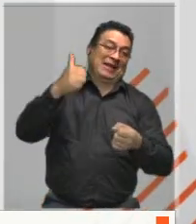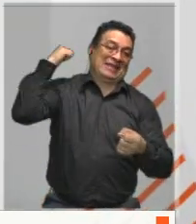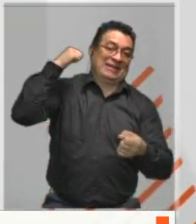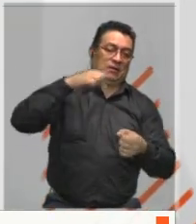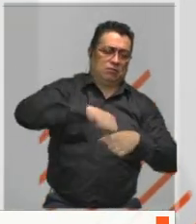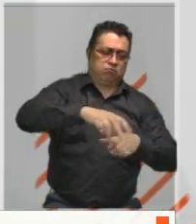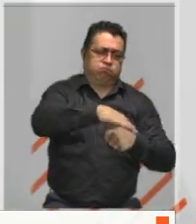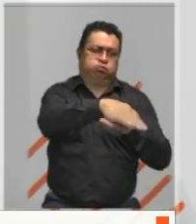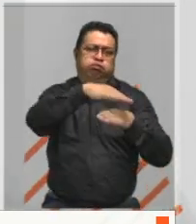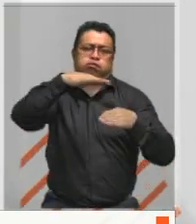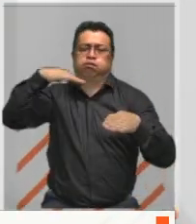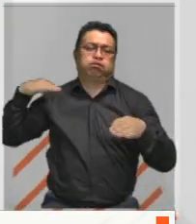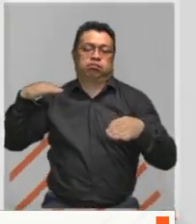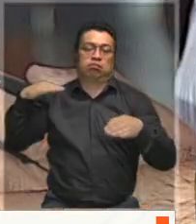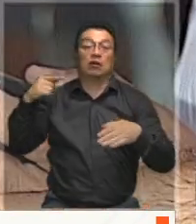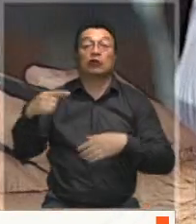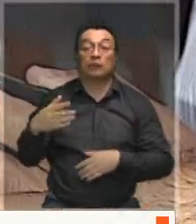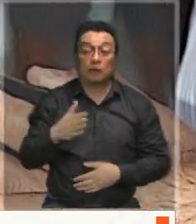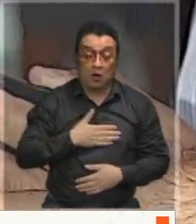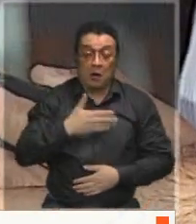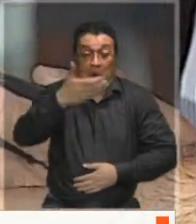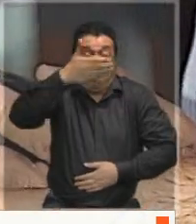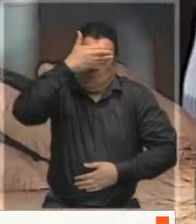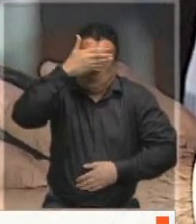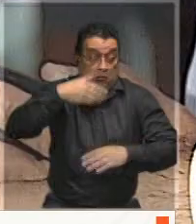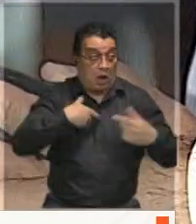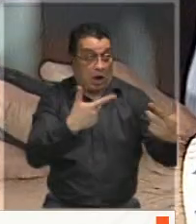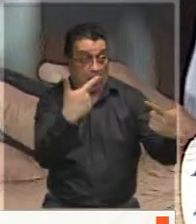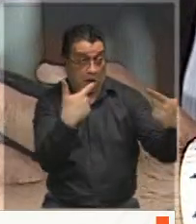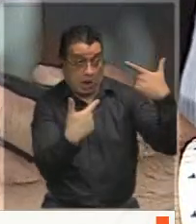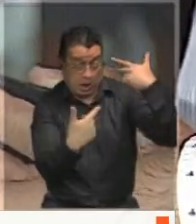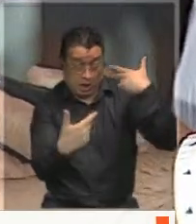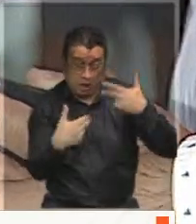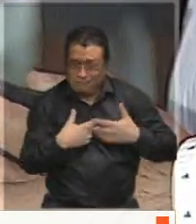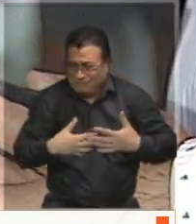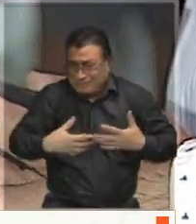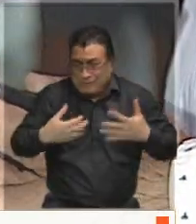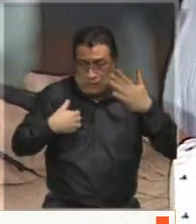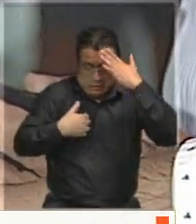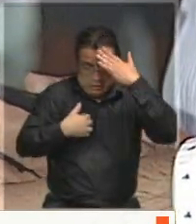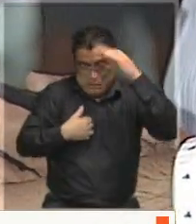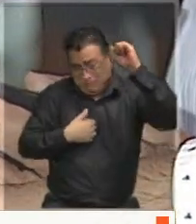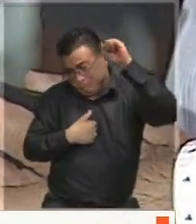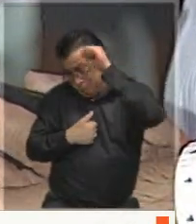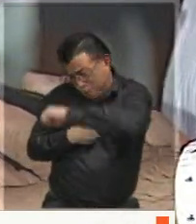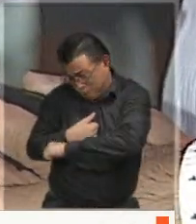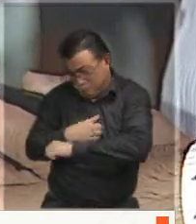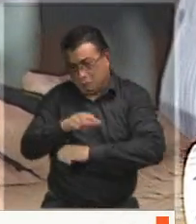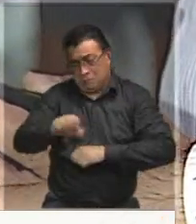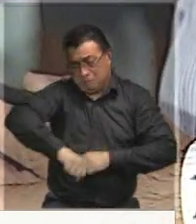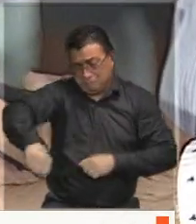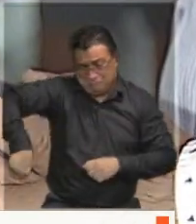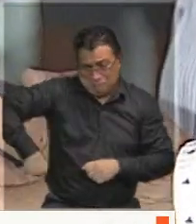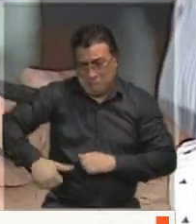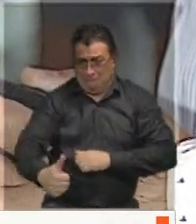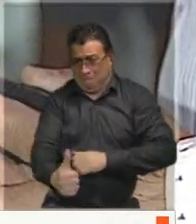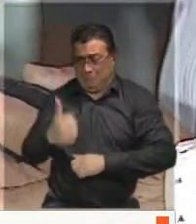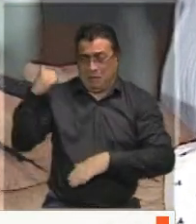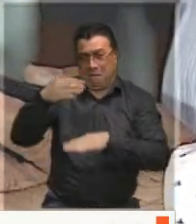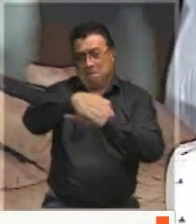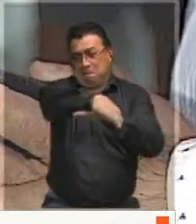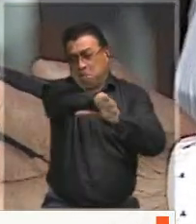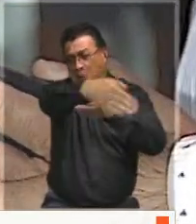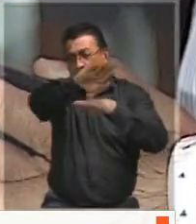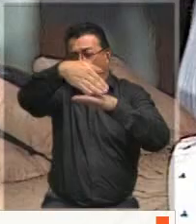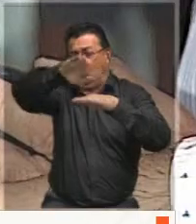ilícito. Y al retroceder a ciegas, porque nos estaban apuntando, yo bajé, me agaché, retrocedí y caí a una